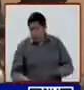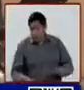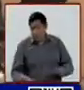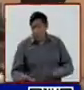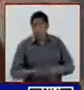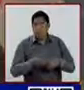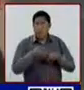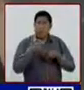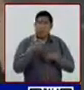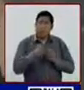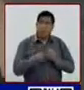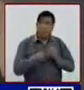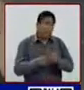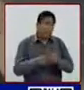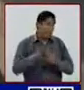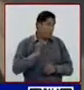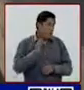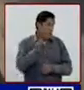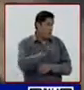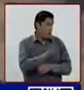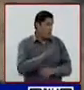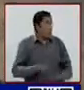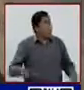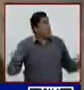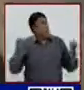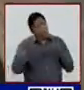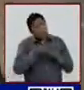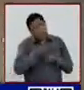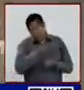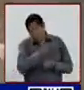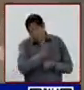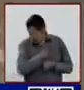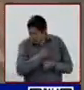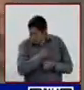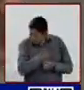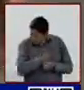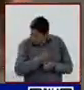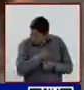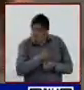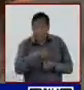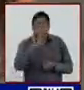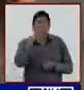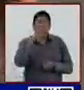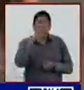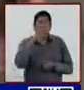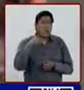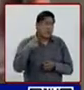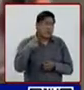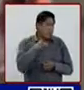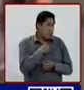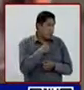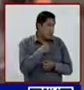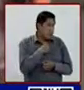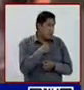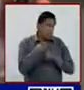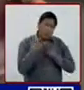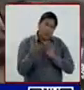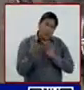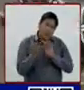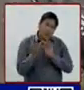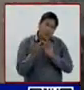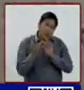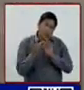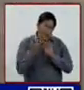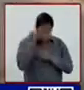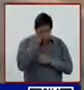quienes expresamos nuestras más sinceras condolencias y con quienes nos hemos contactado